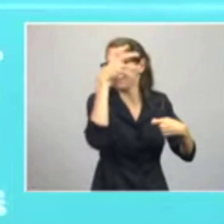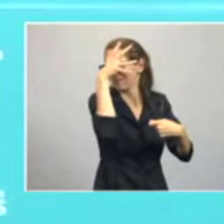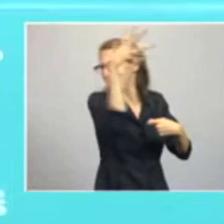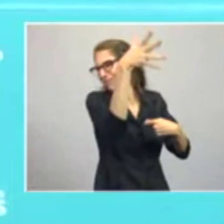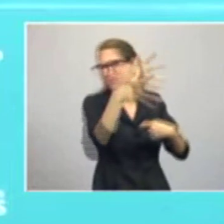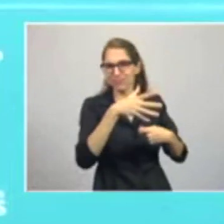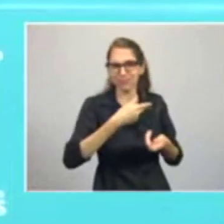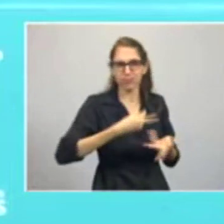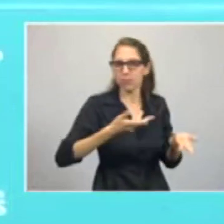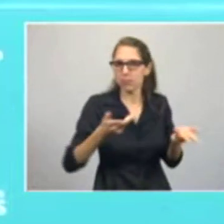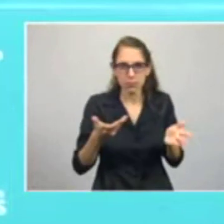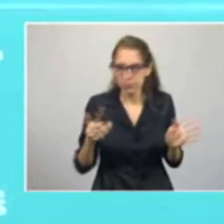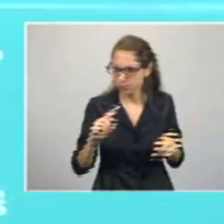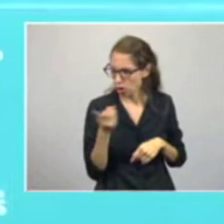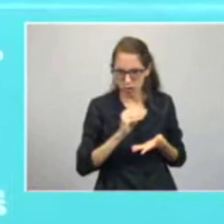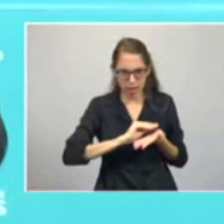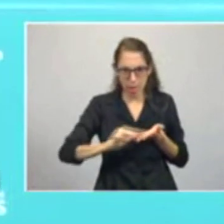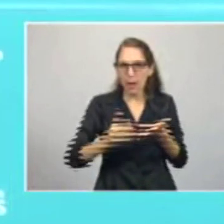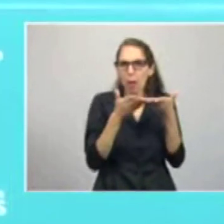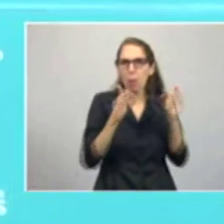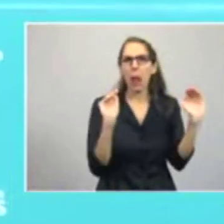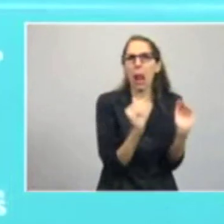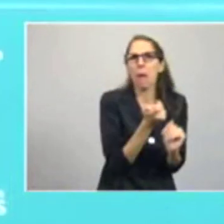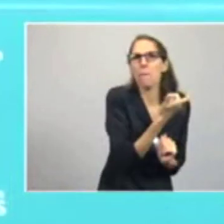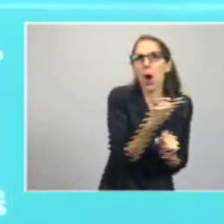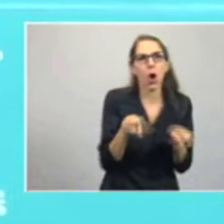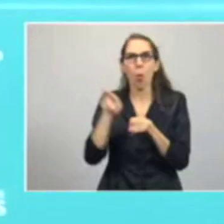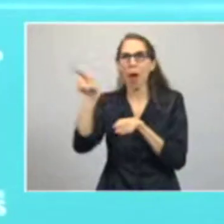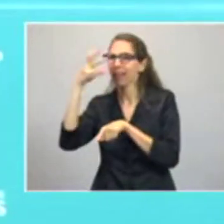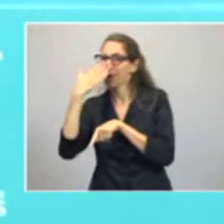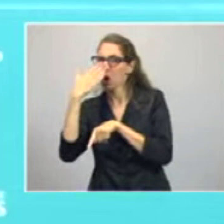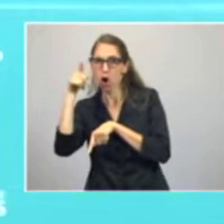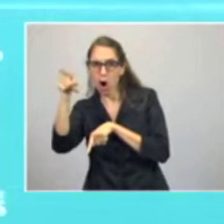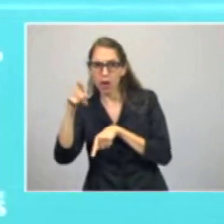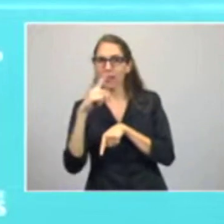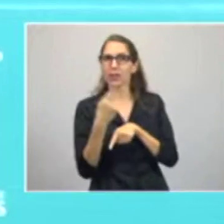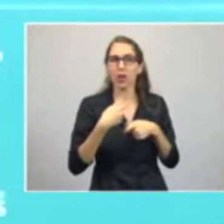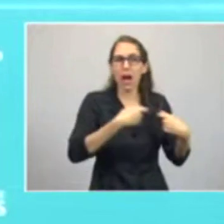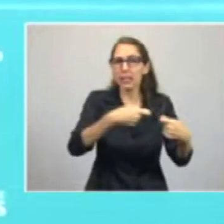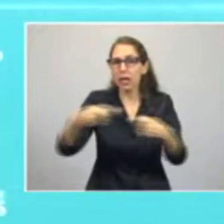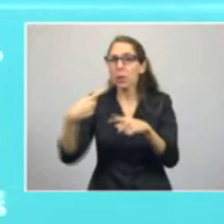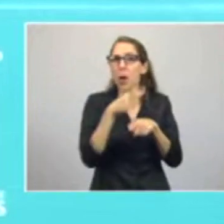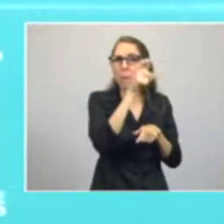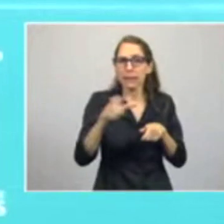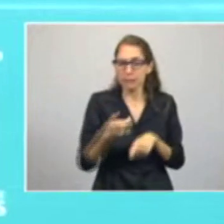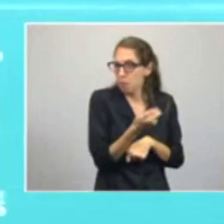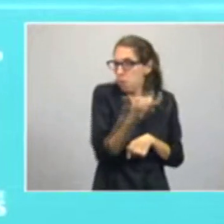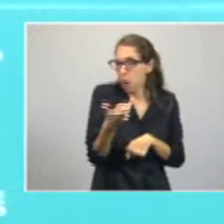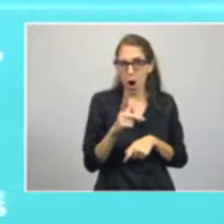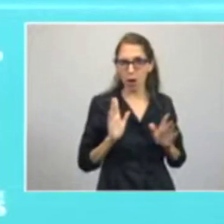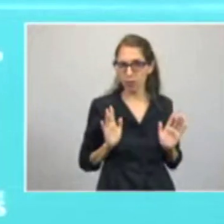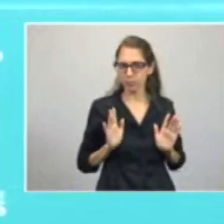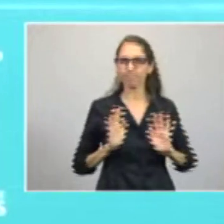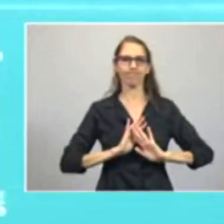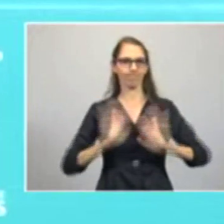es la que menos empleados públicos tiene junto con Córdoba, es la que menos gasta por habitante. Y por último, con